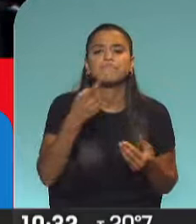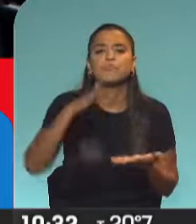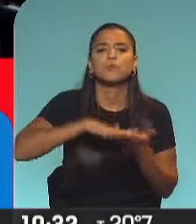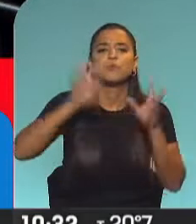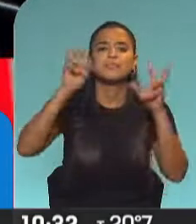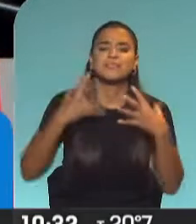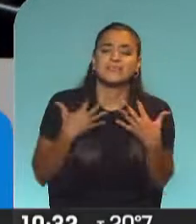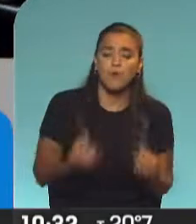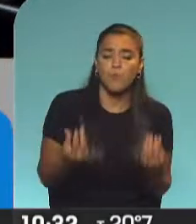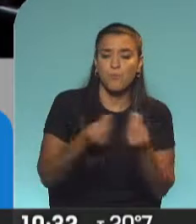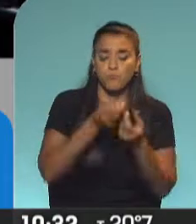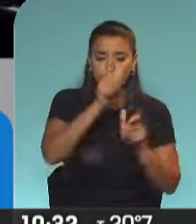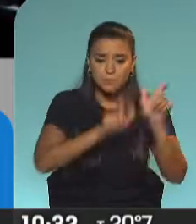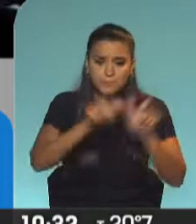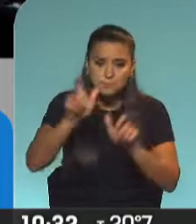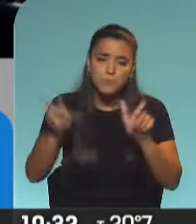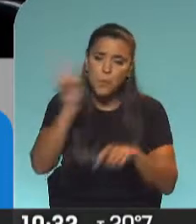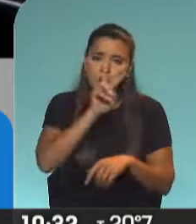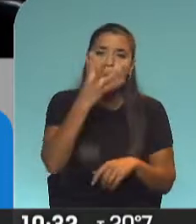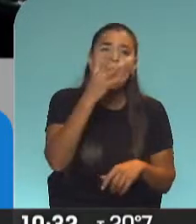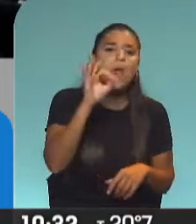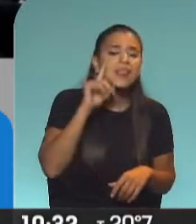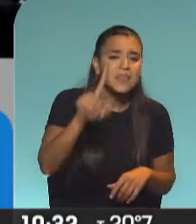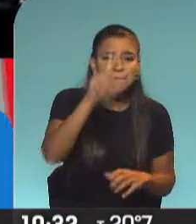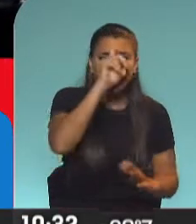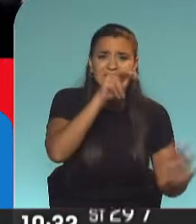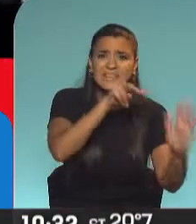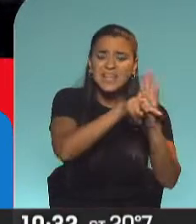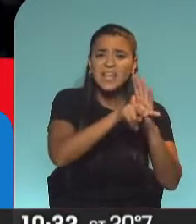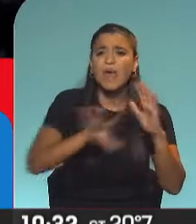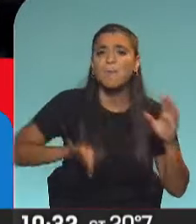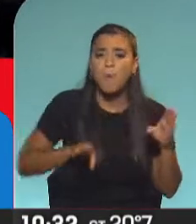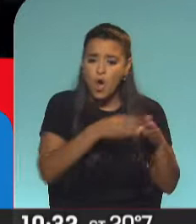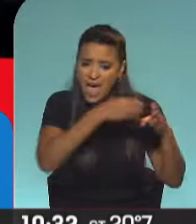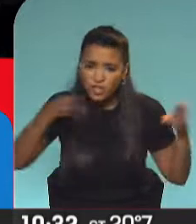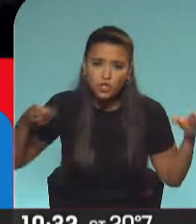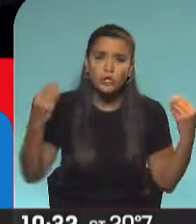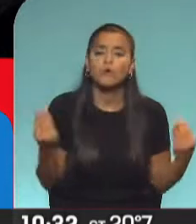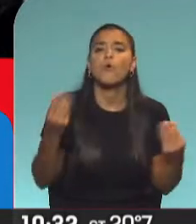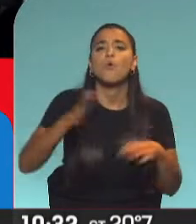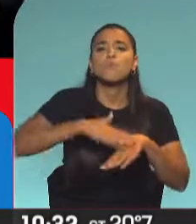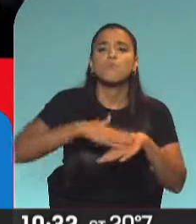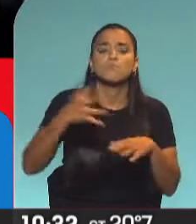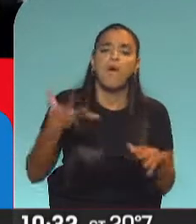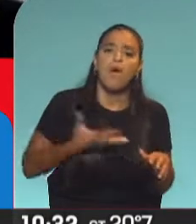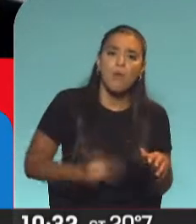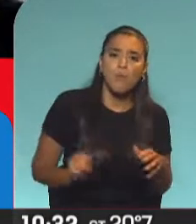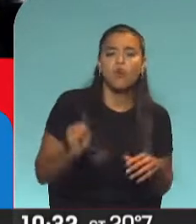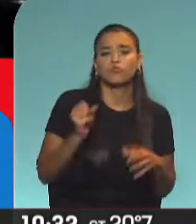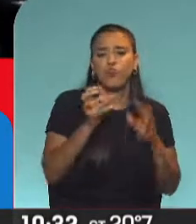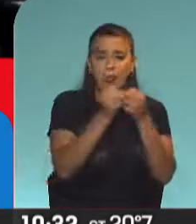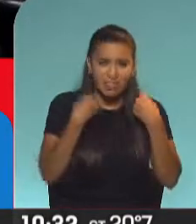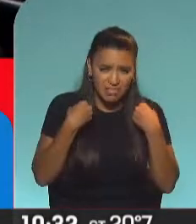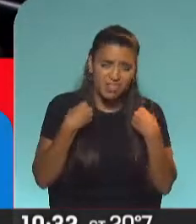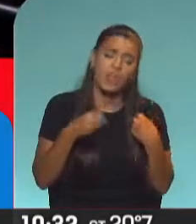sanitaria, ¿no? ¿Cuántas mujeres, cerca de 40.000, terminan internadas todos los años como consecuencia de la clandestinidad? Entonces, la verdad que